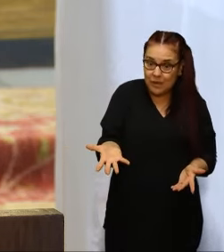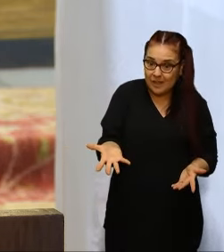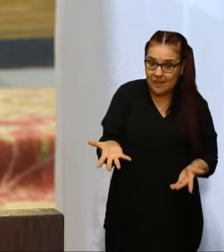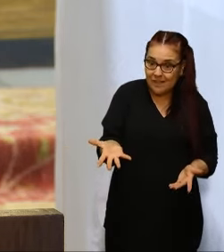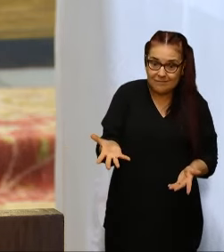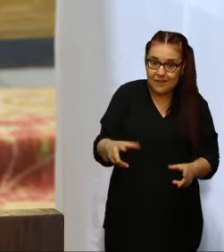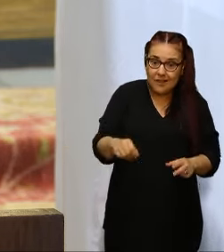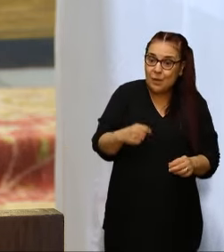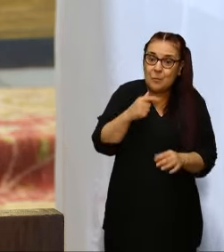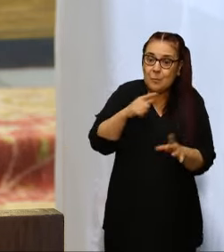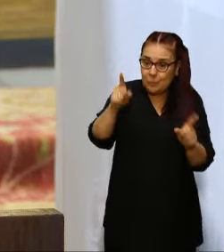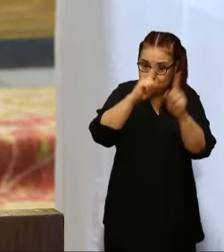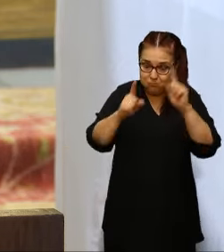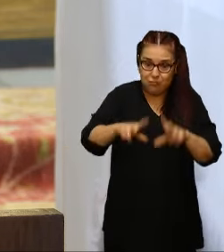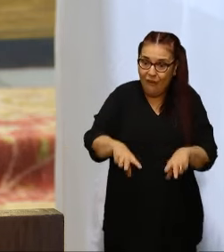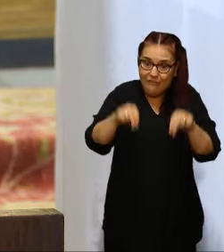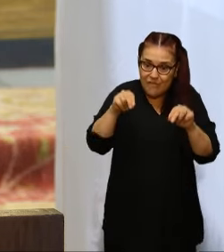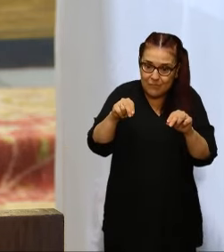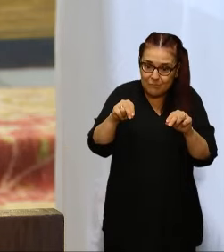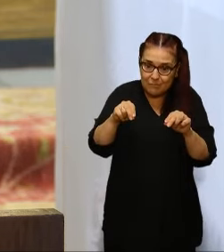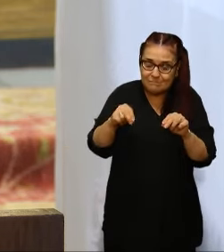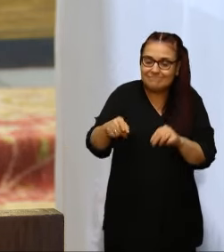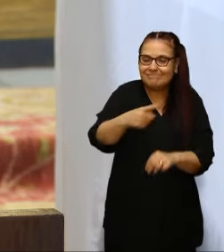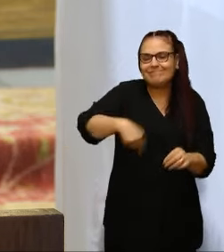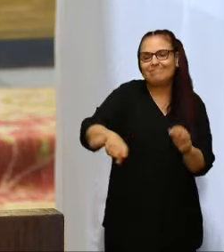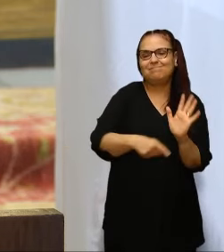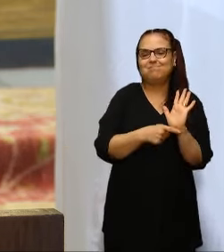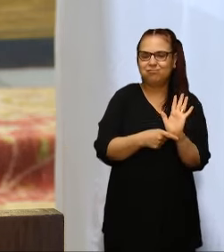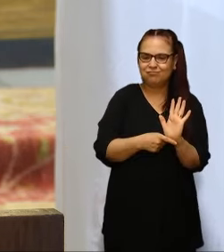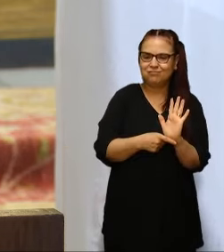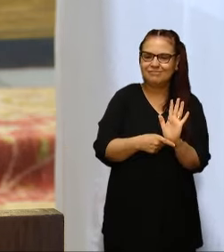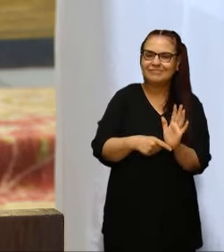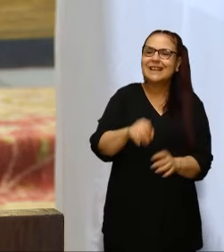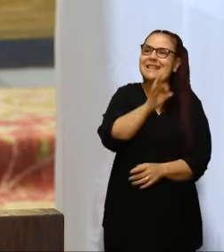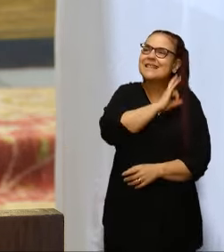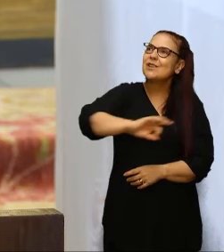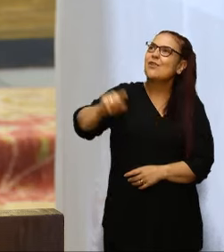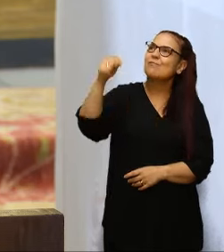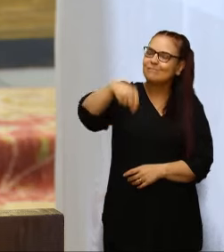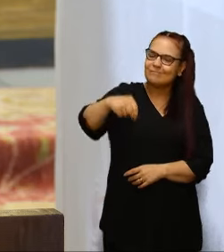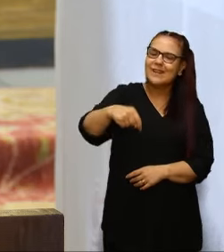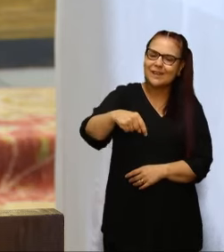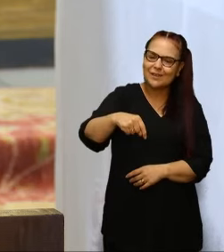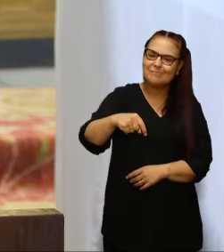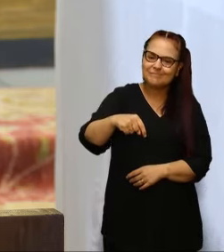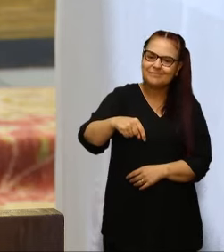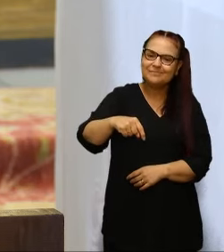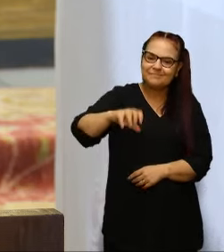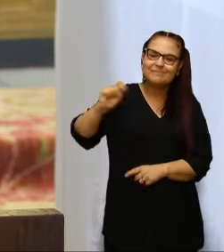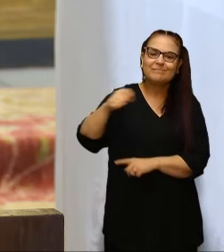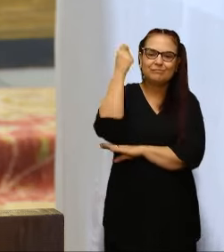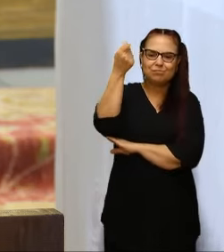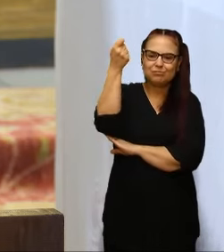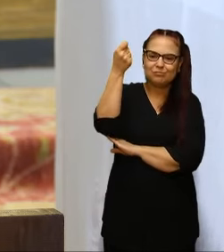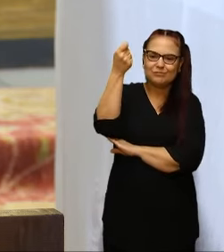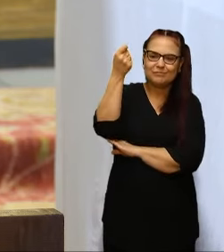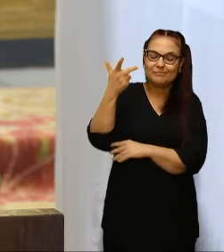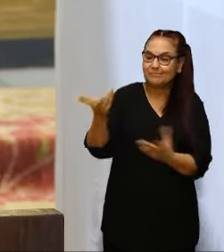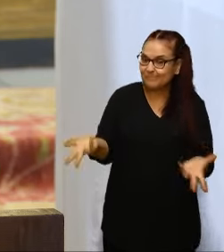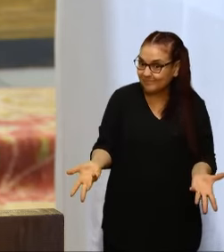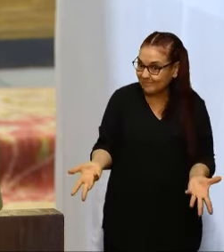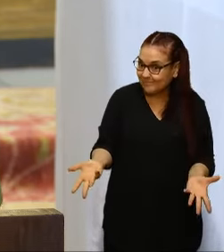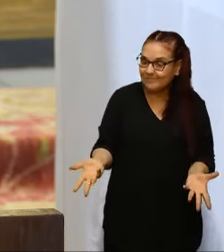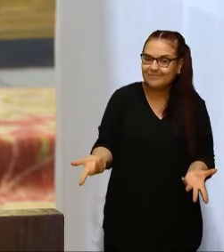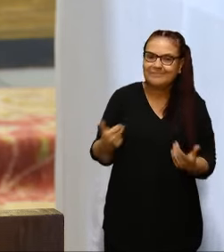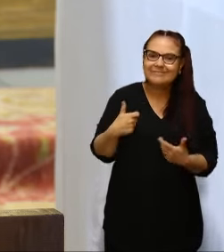calamidad, el Señor nos mostrará que estaba ahí y que ha triunfado, pase lo que pase. Bueno, pues el Papa